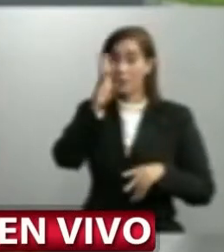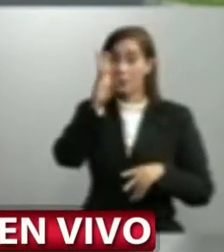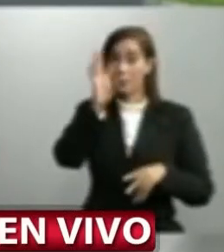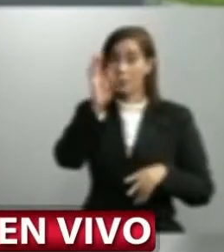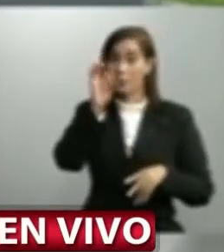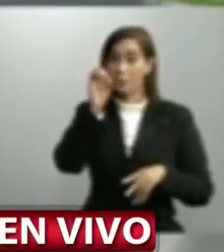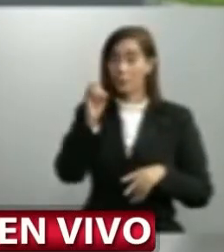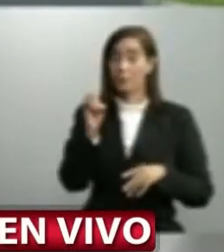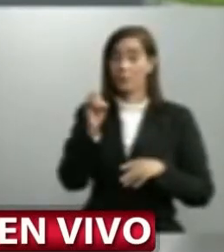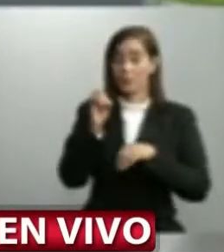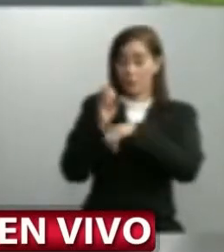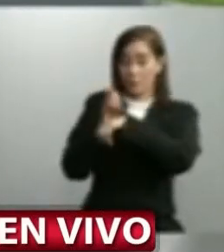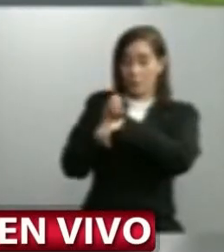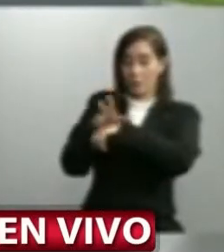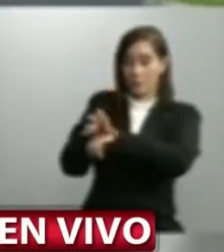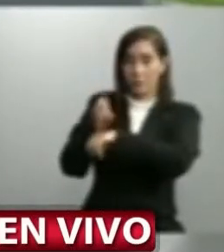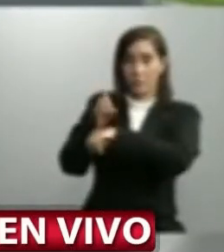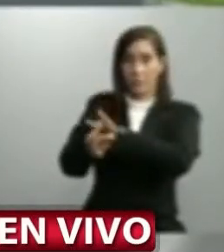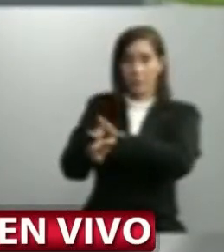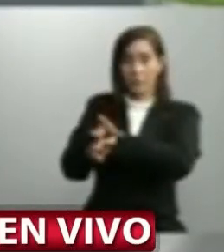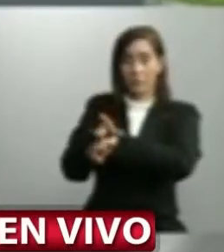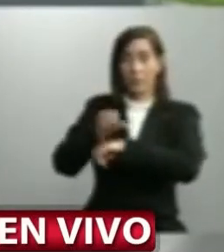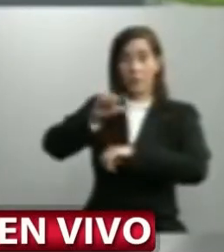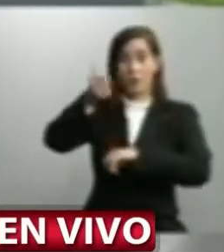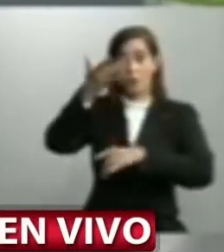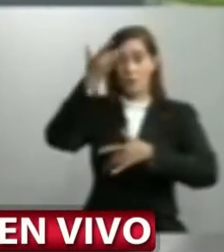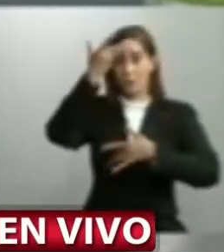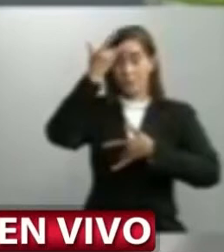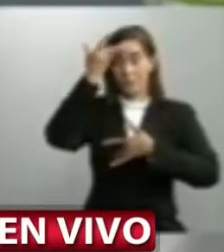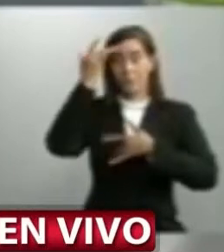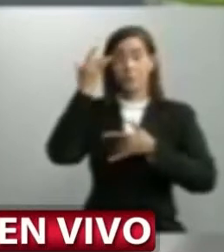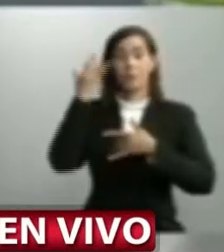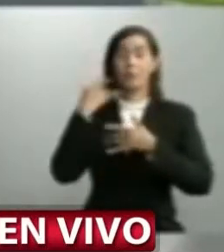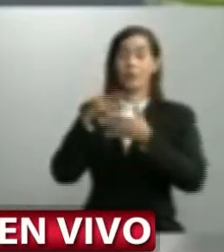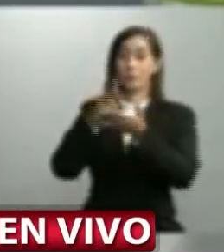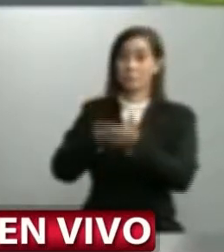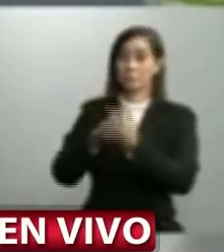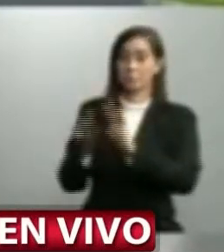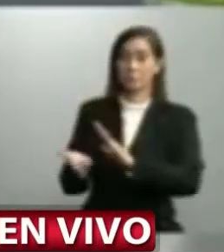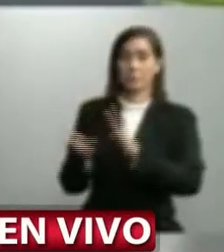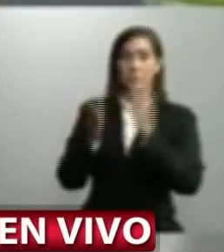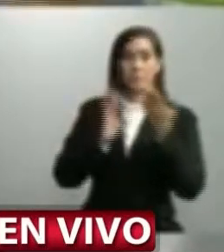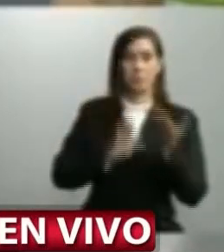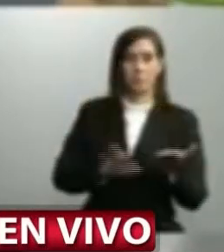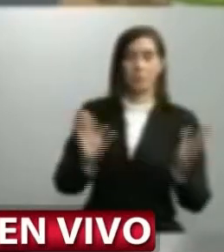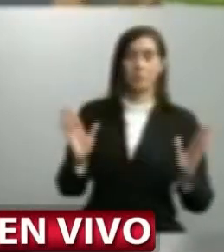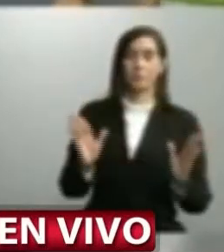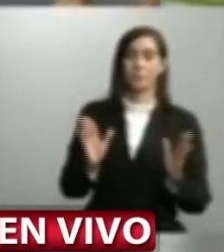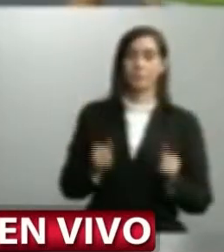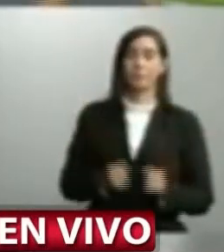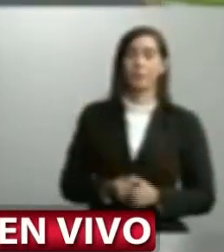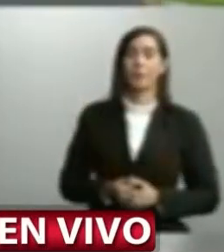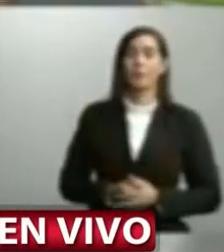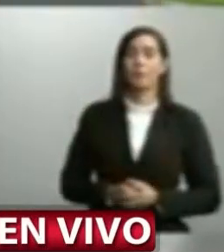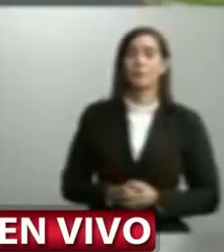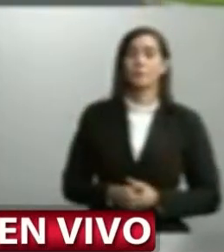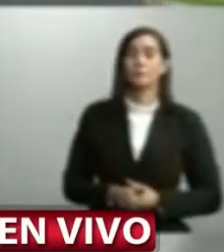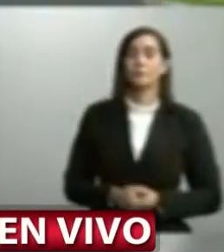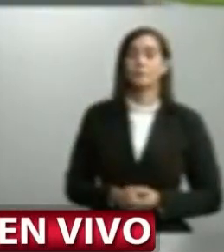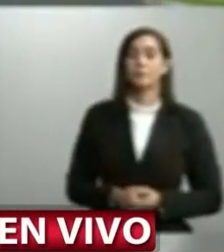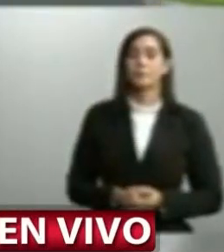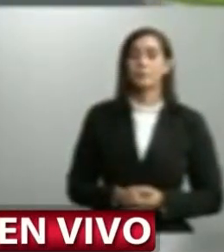que se contagió, y los resultados, pues lógicamente, ya a nivel universal